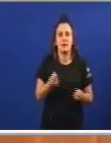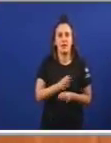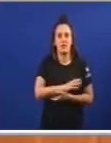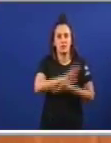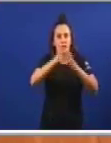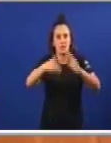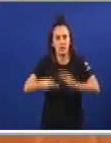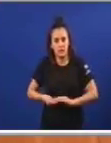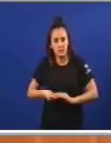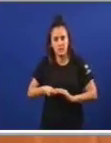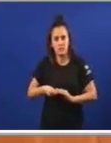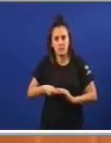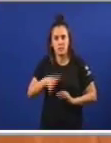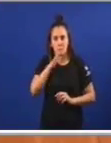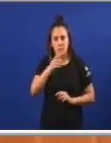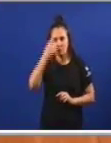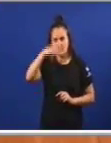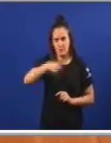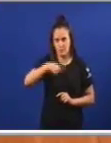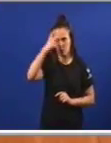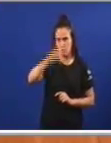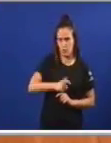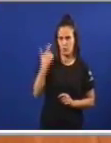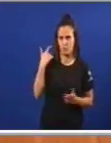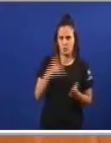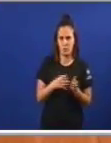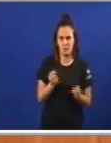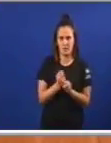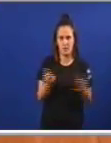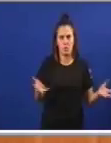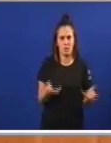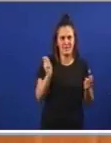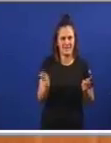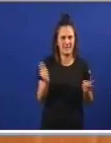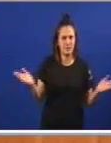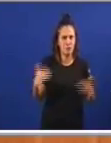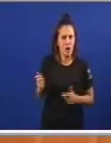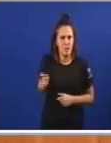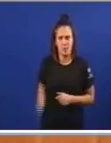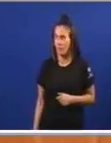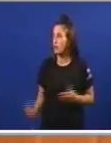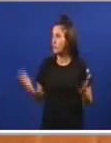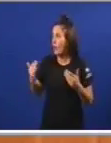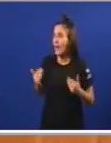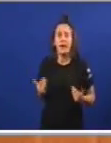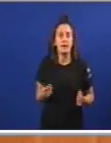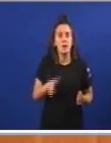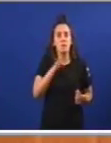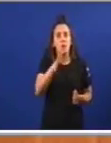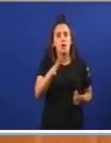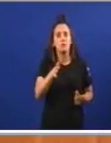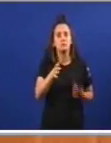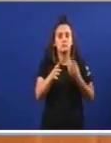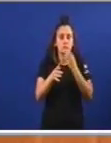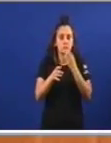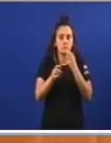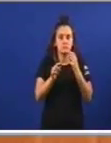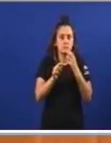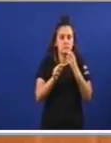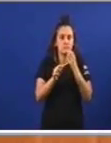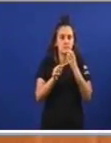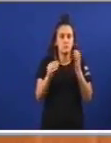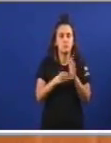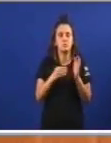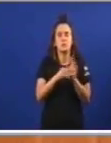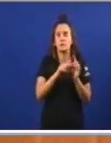moitos casos, xa sabe vostede que eu traballei nas urxencias era habitual que non houbese profesionais porque están localizados en moitas ocasións e